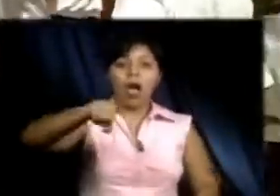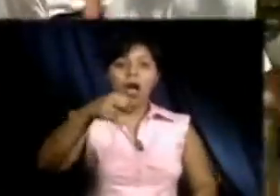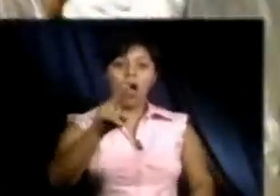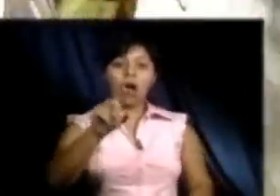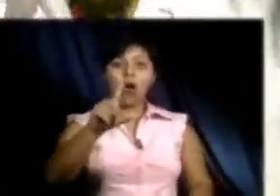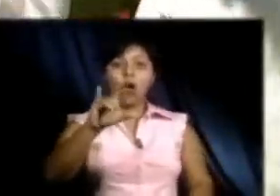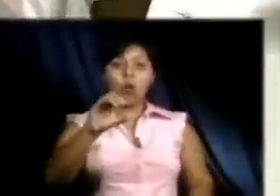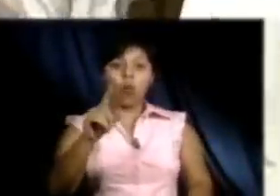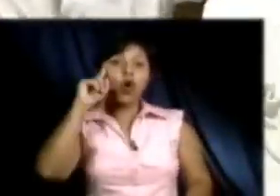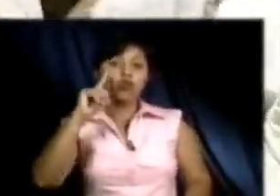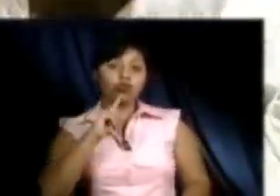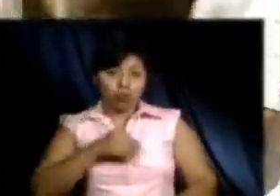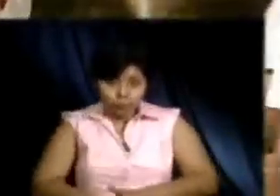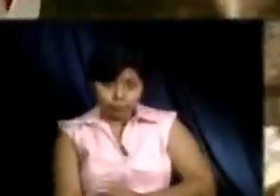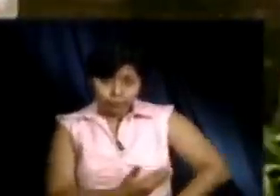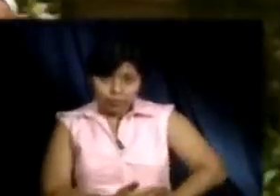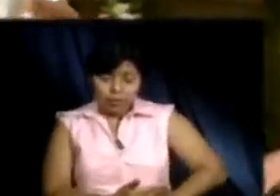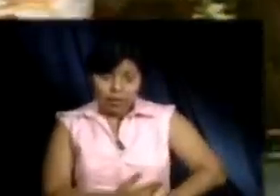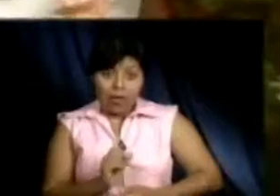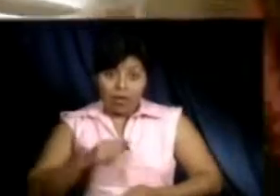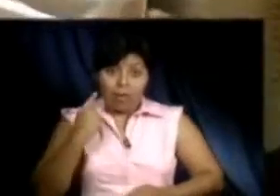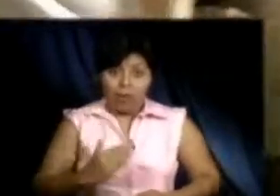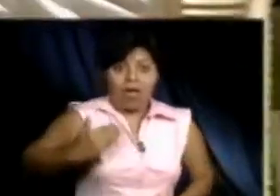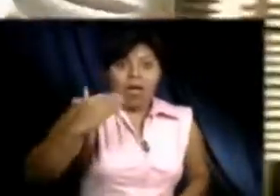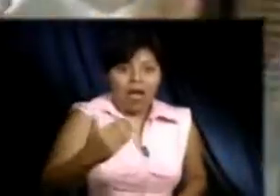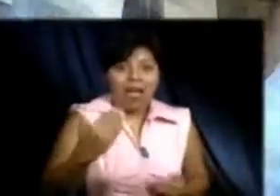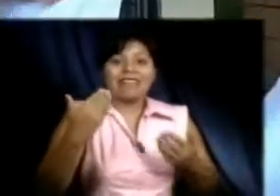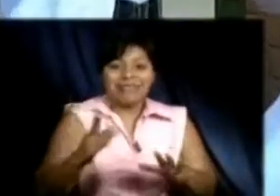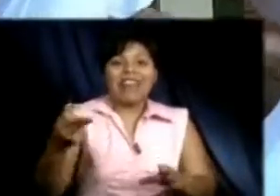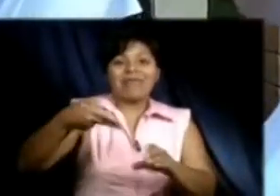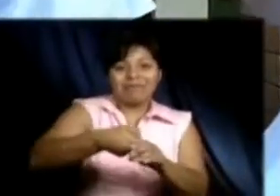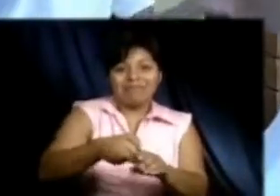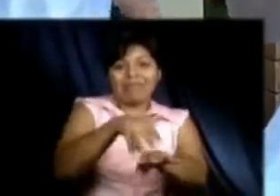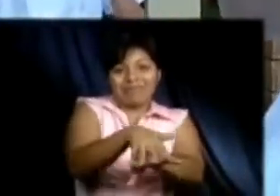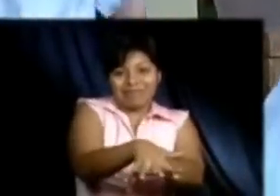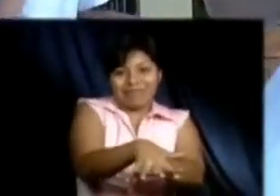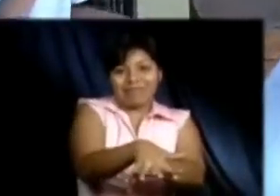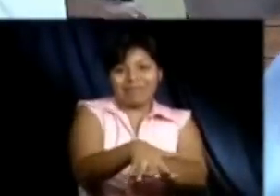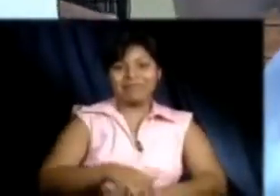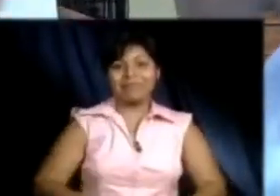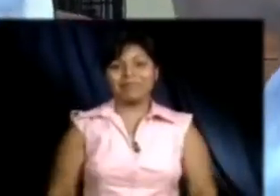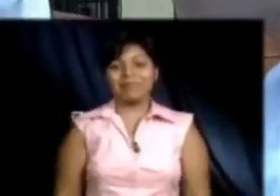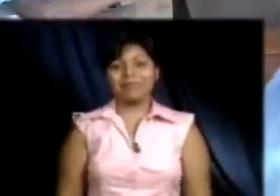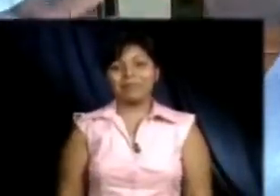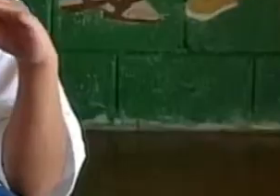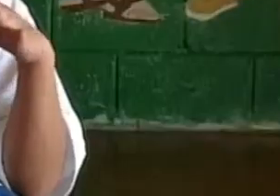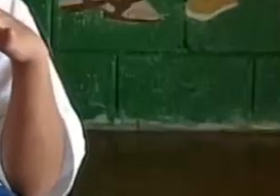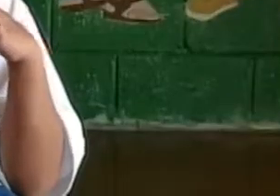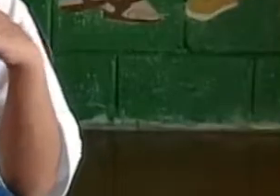Aceituno, sordo de nacimiento y que el próximo año deja su escuela especial para integrarse a una regular.